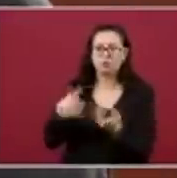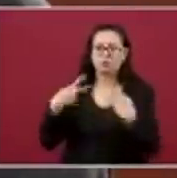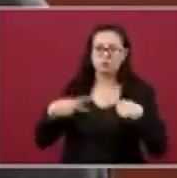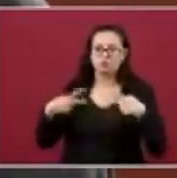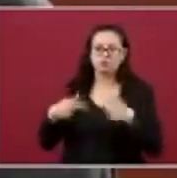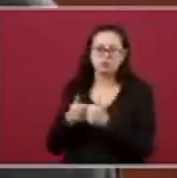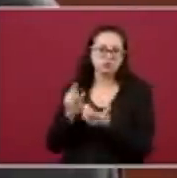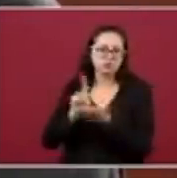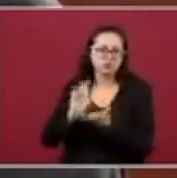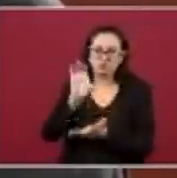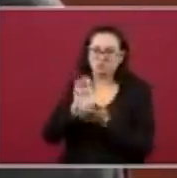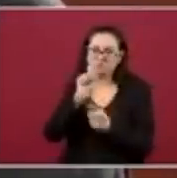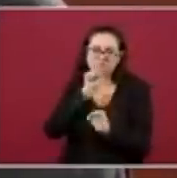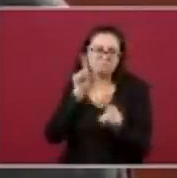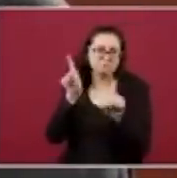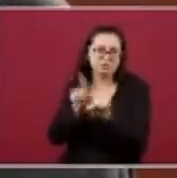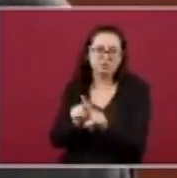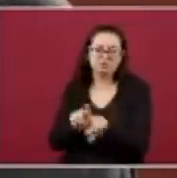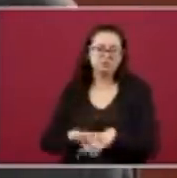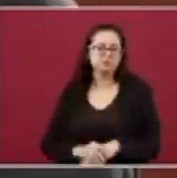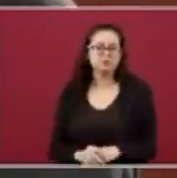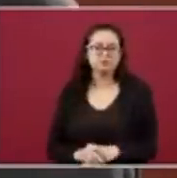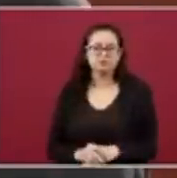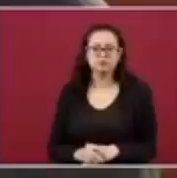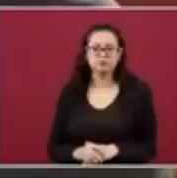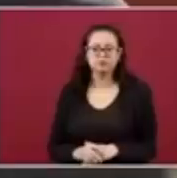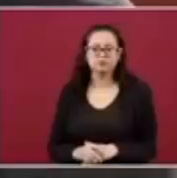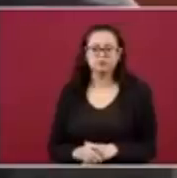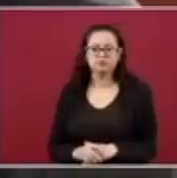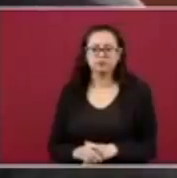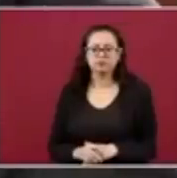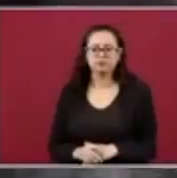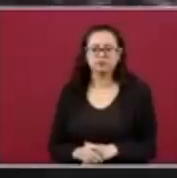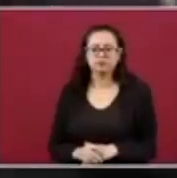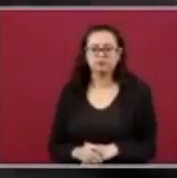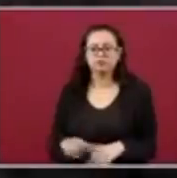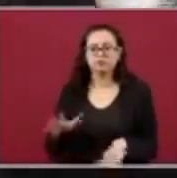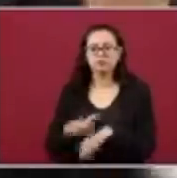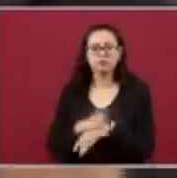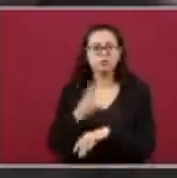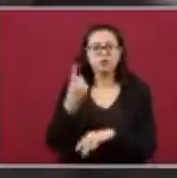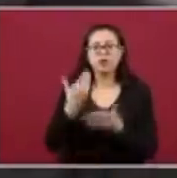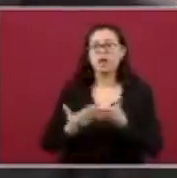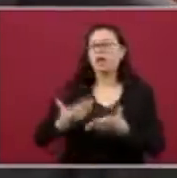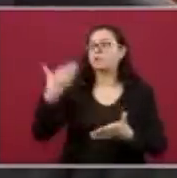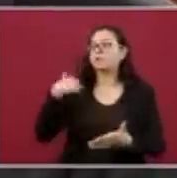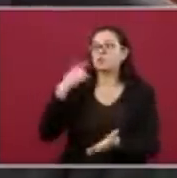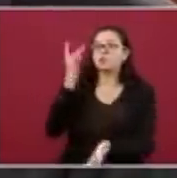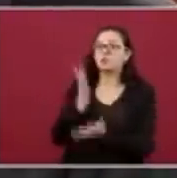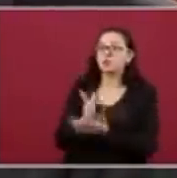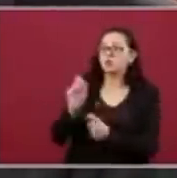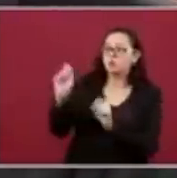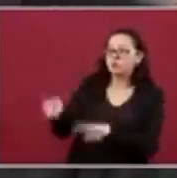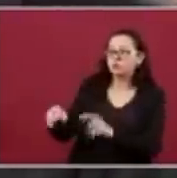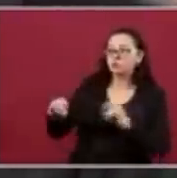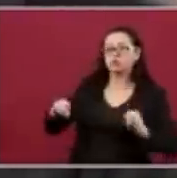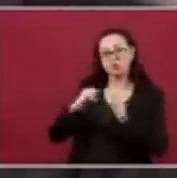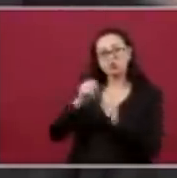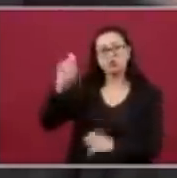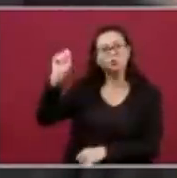con discapacidad. Porque antes todo era el instituto.